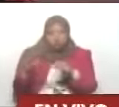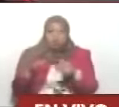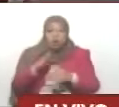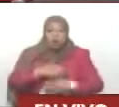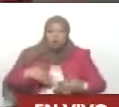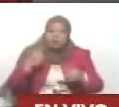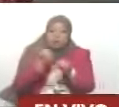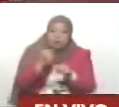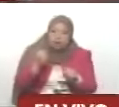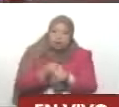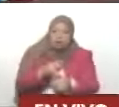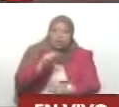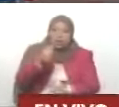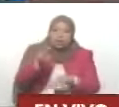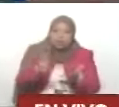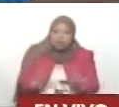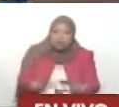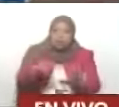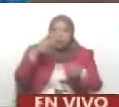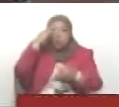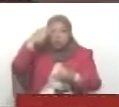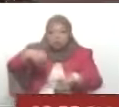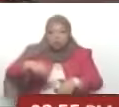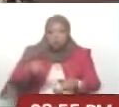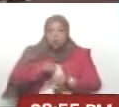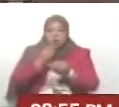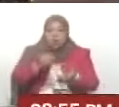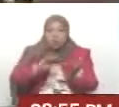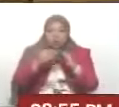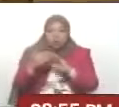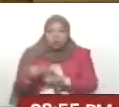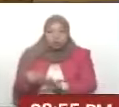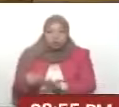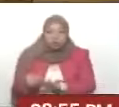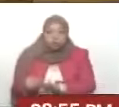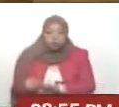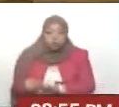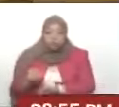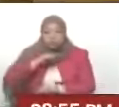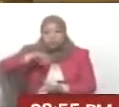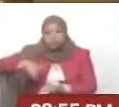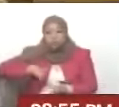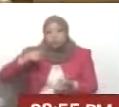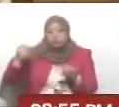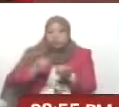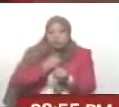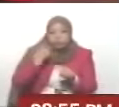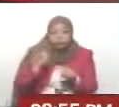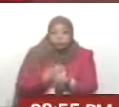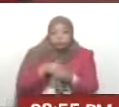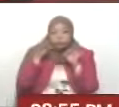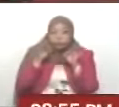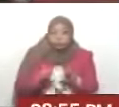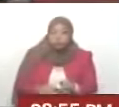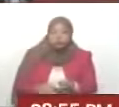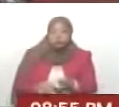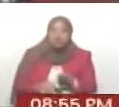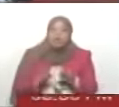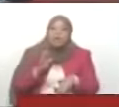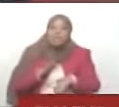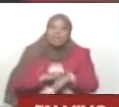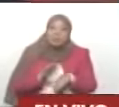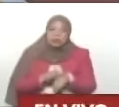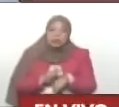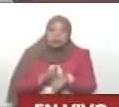convivimos 16 consejos comunales. Tenemos nuestras estructuras cumpliendo las